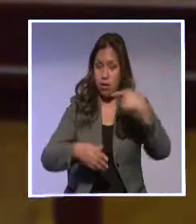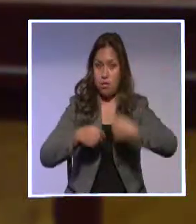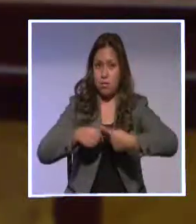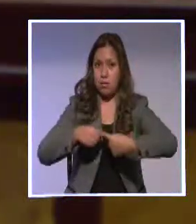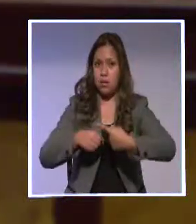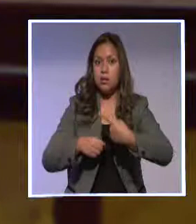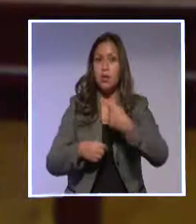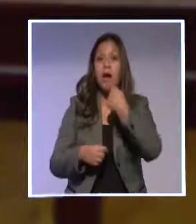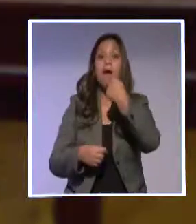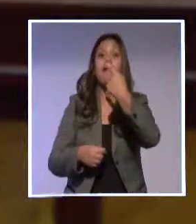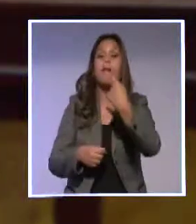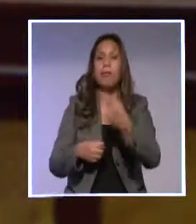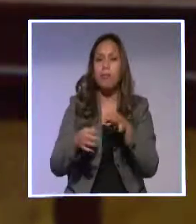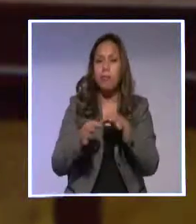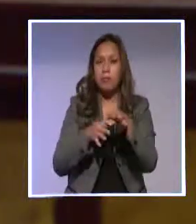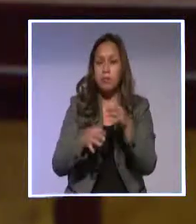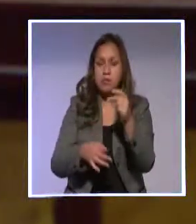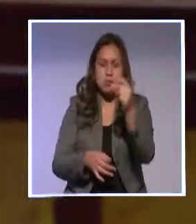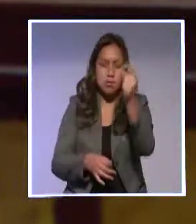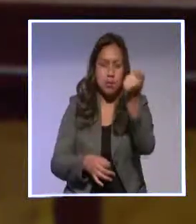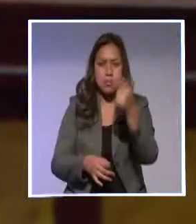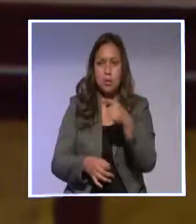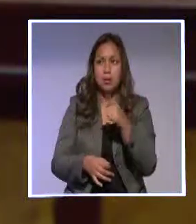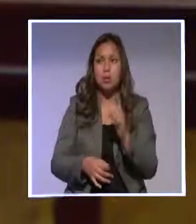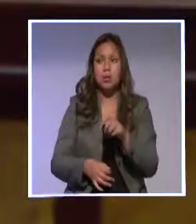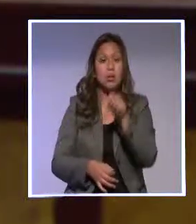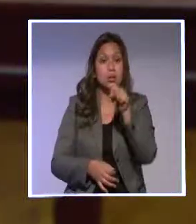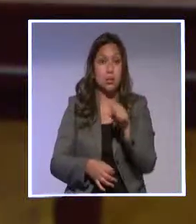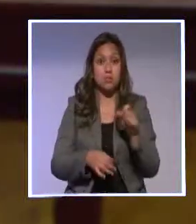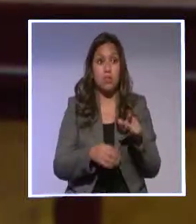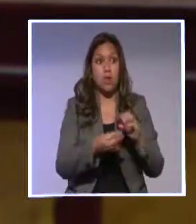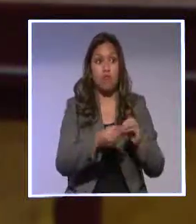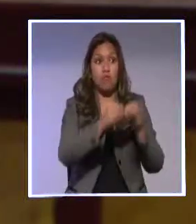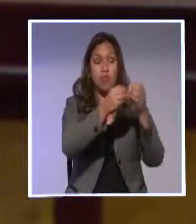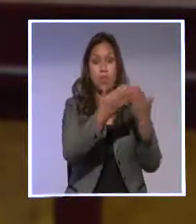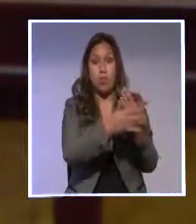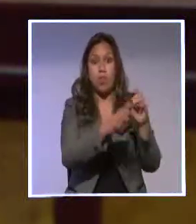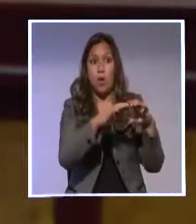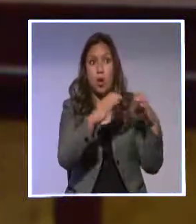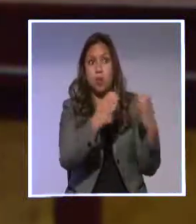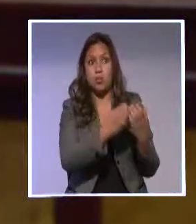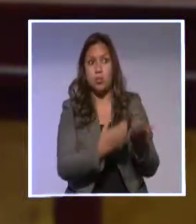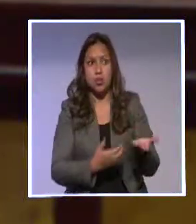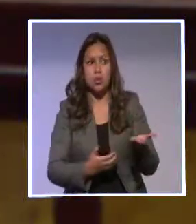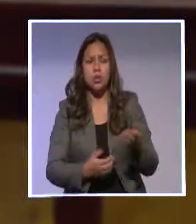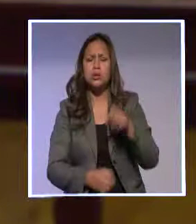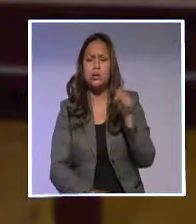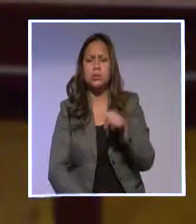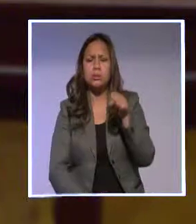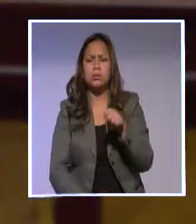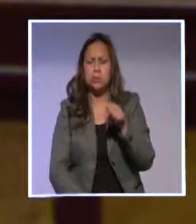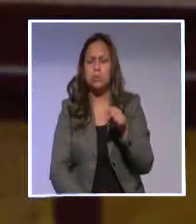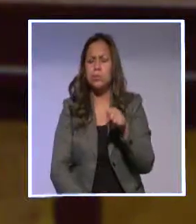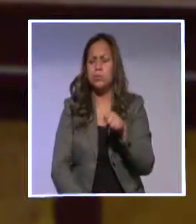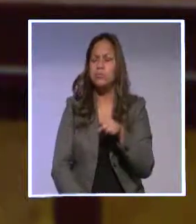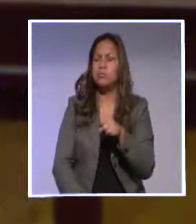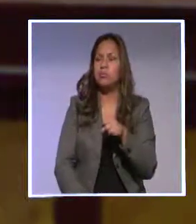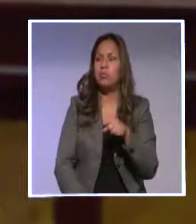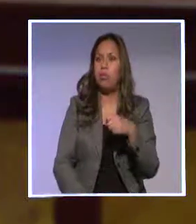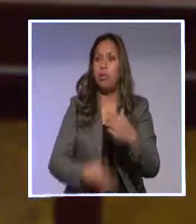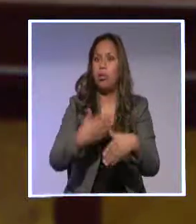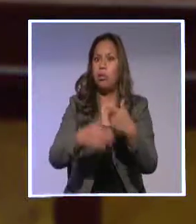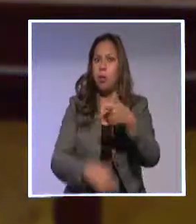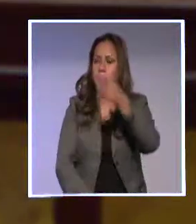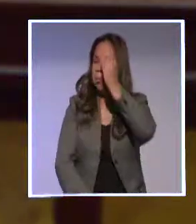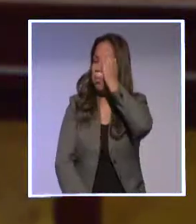de una manera inmediata es que si conformaba esta comisión pero a partir de ello no se supo nada luego de